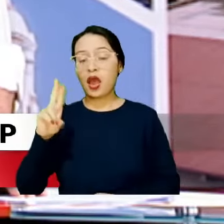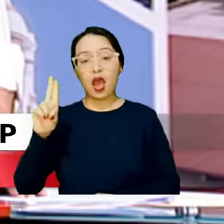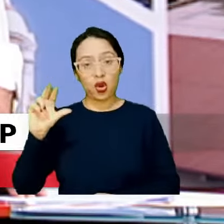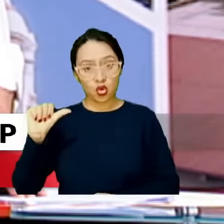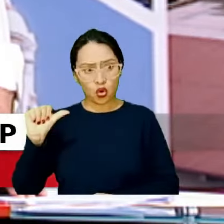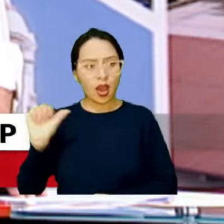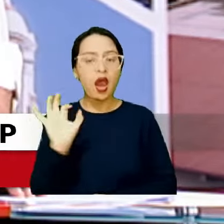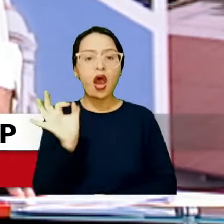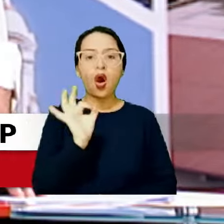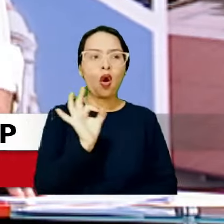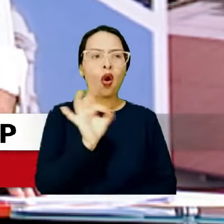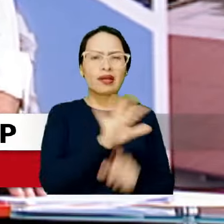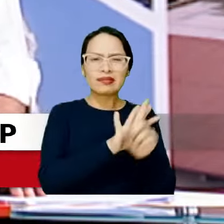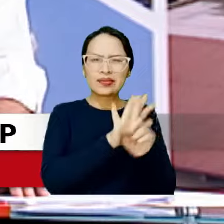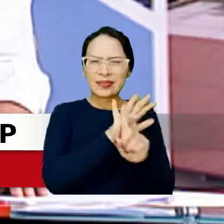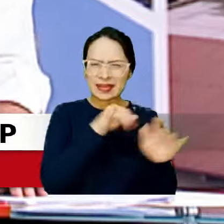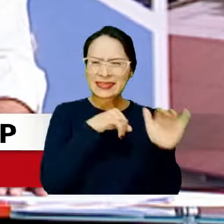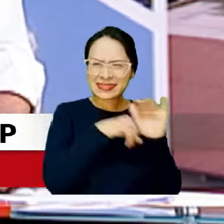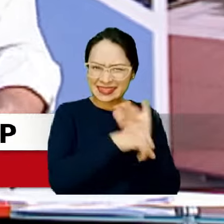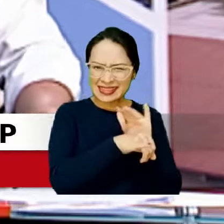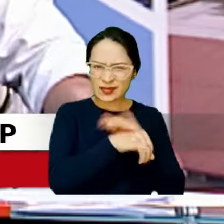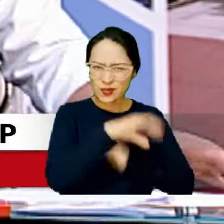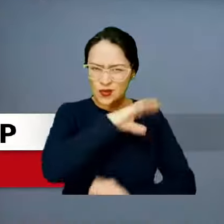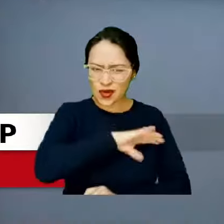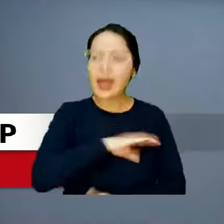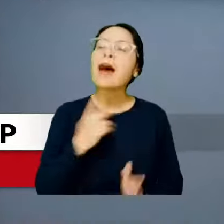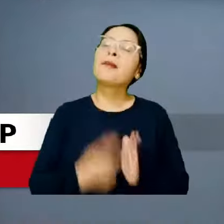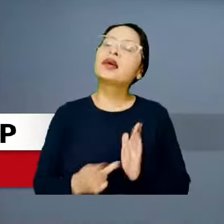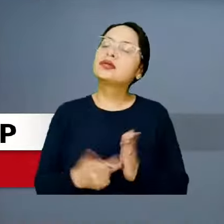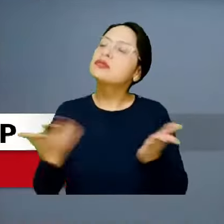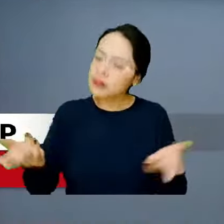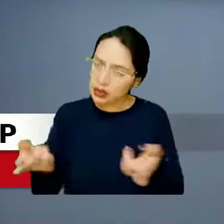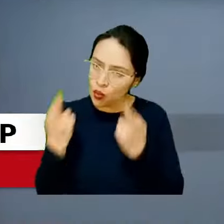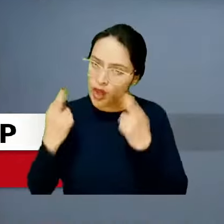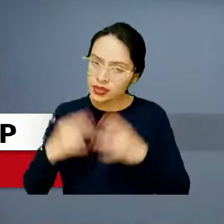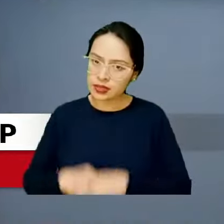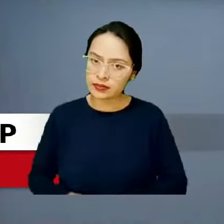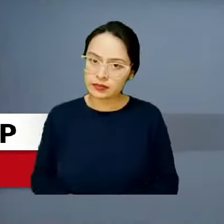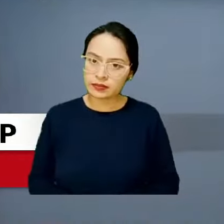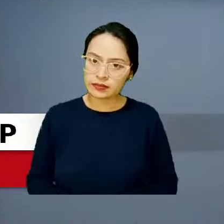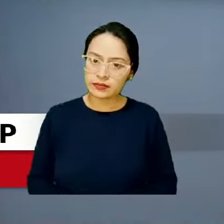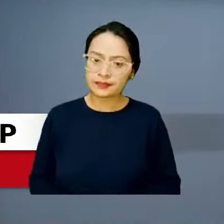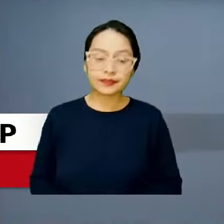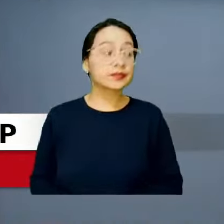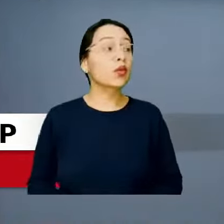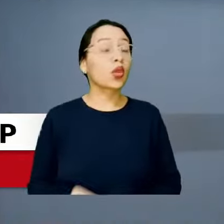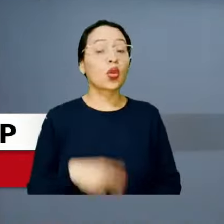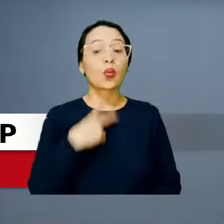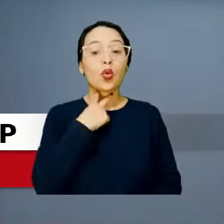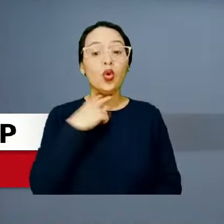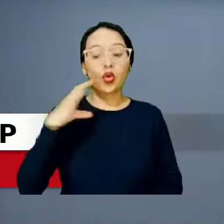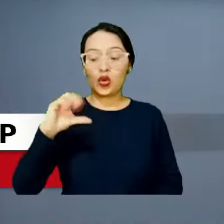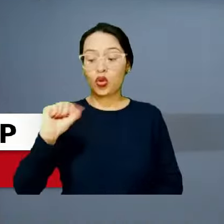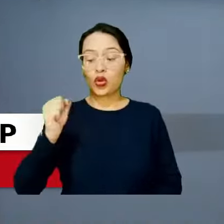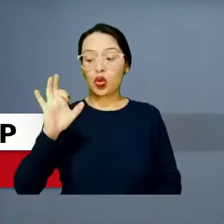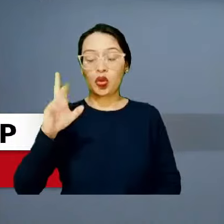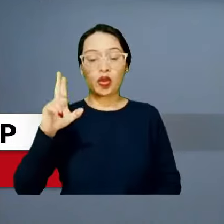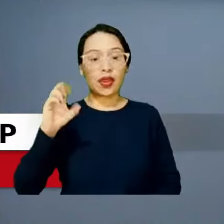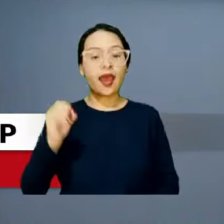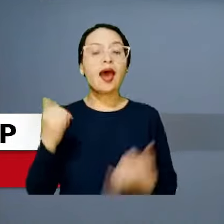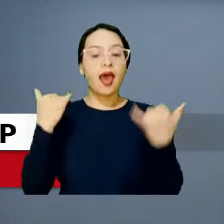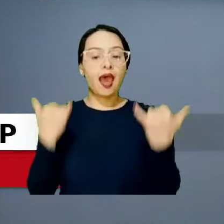ni de los alcaldes, ni de los contratos del alcalde Pedro Palacios. Aquí pues en las palabras de Adrián Castro, ex gerente del MVP, actual asambleísta de la SOY, en